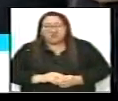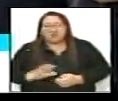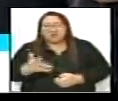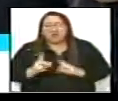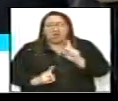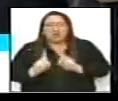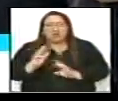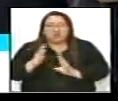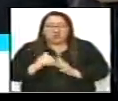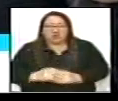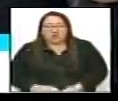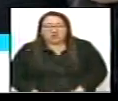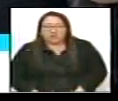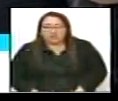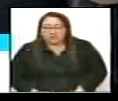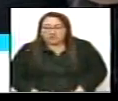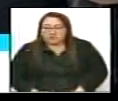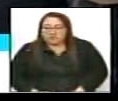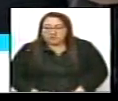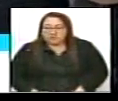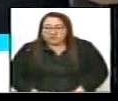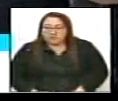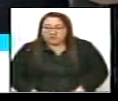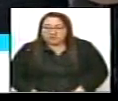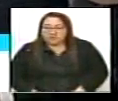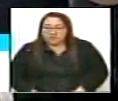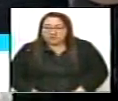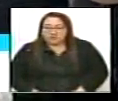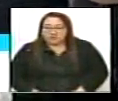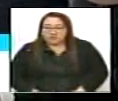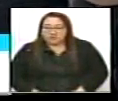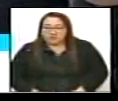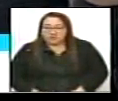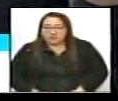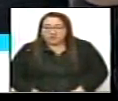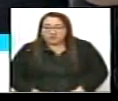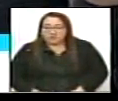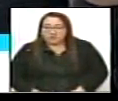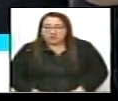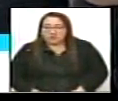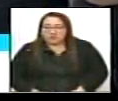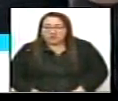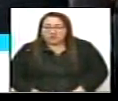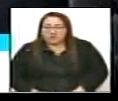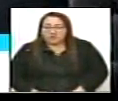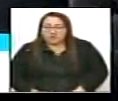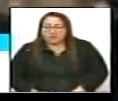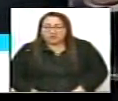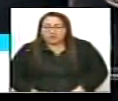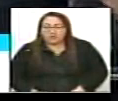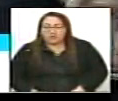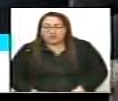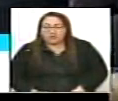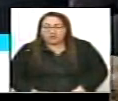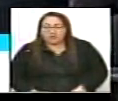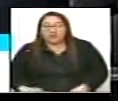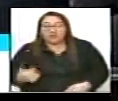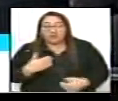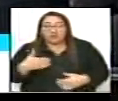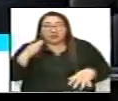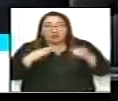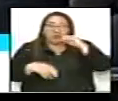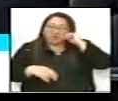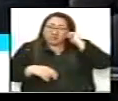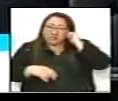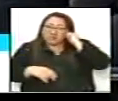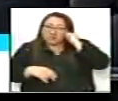aproximadamente. Lo que me preocupa a mí, Presidenta, es la situación de la supervisora frente